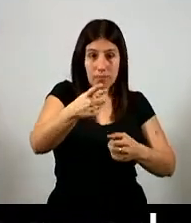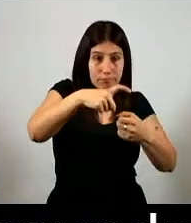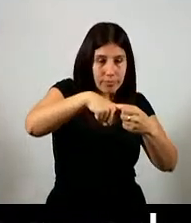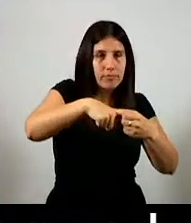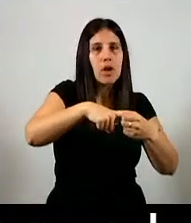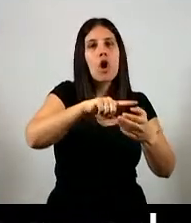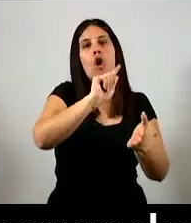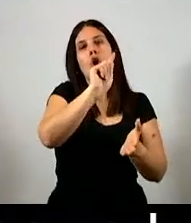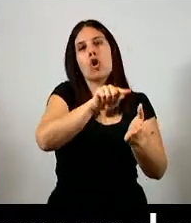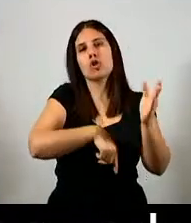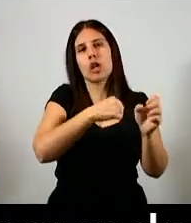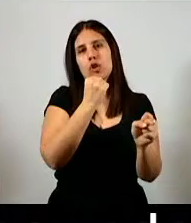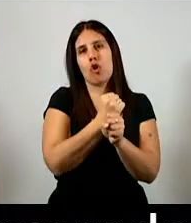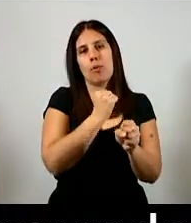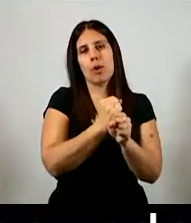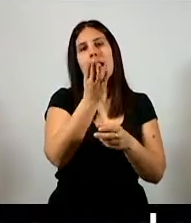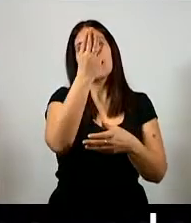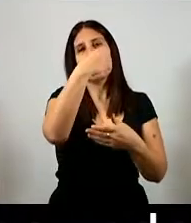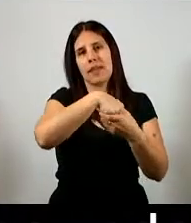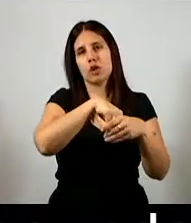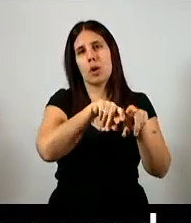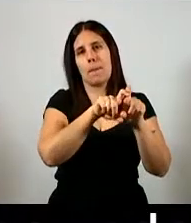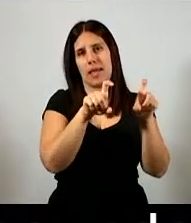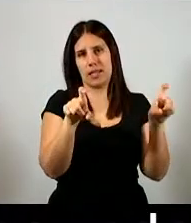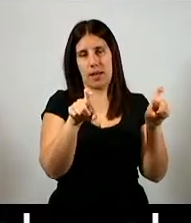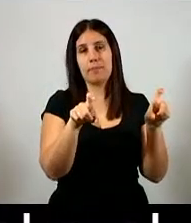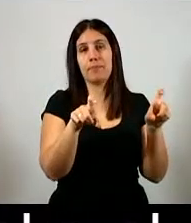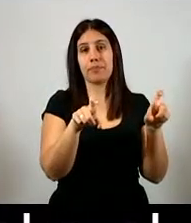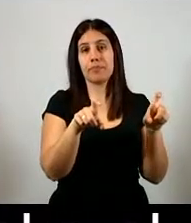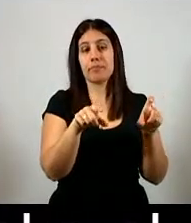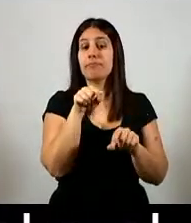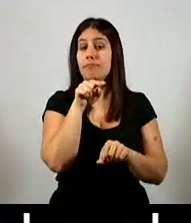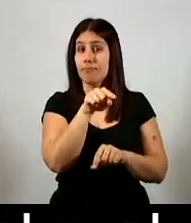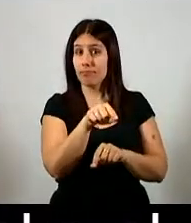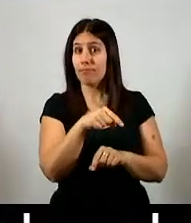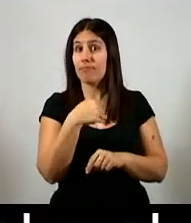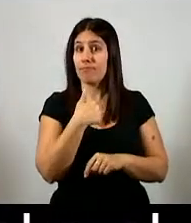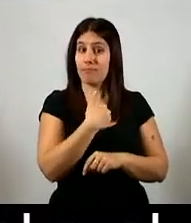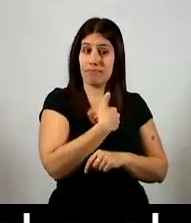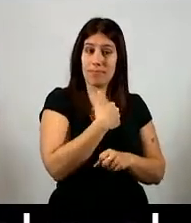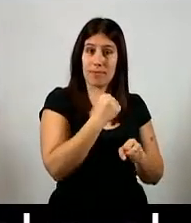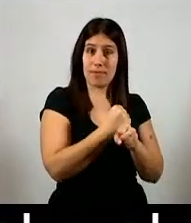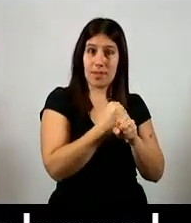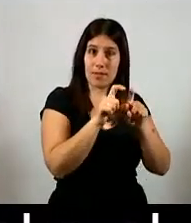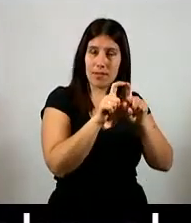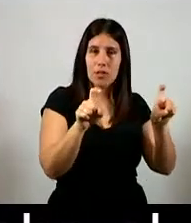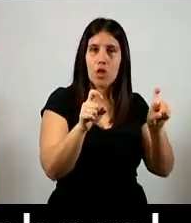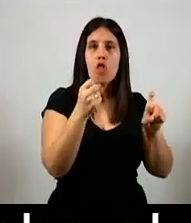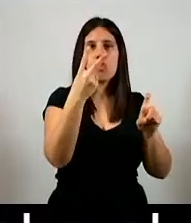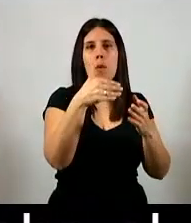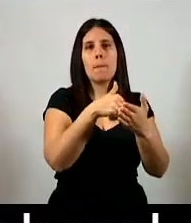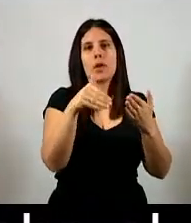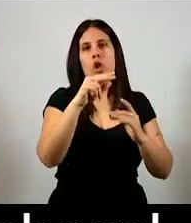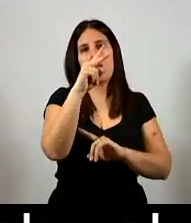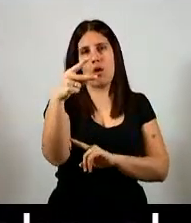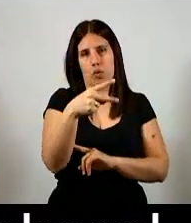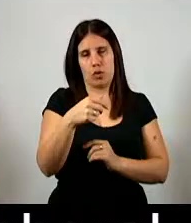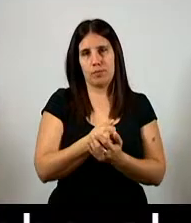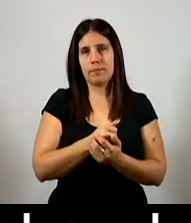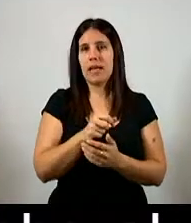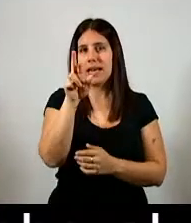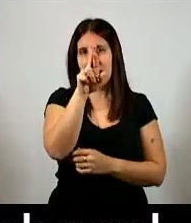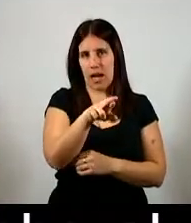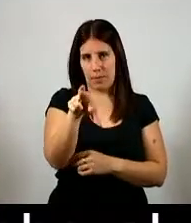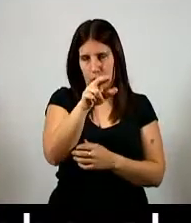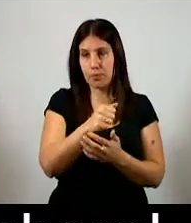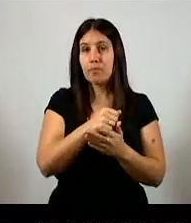contrato laboral en una empresa. A esta fase se destinarán 2 millones de euros. Reitero, el programa se